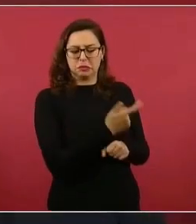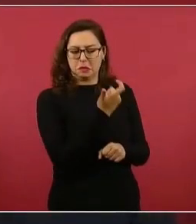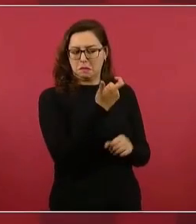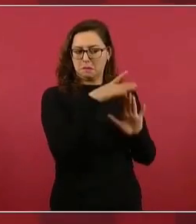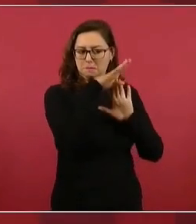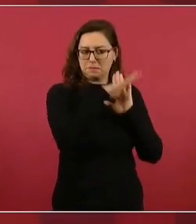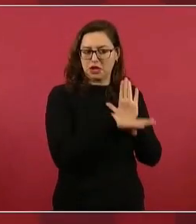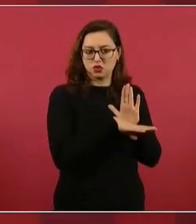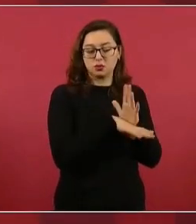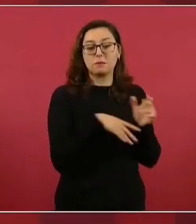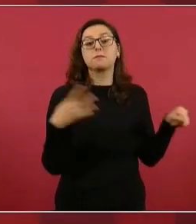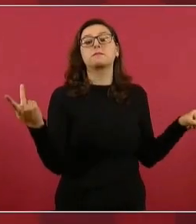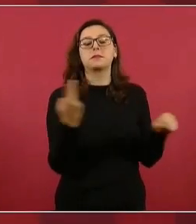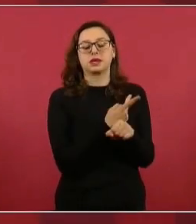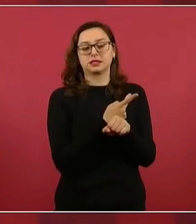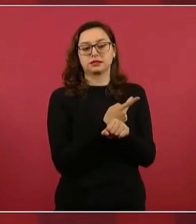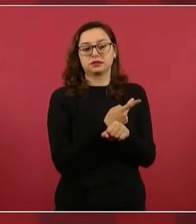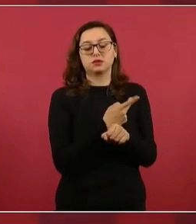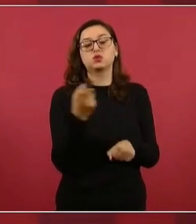nos